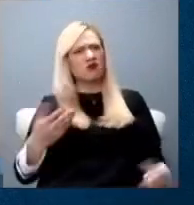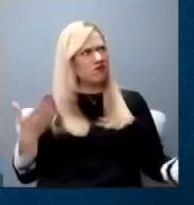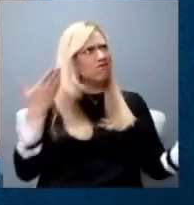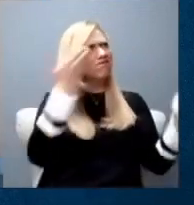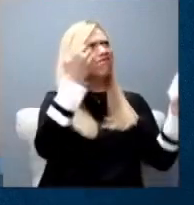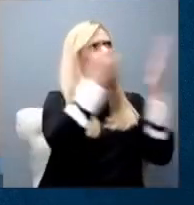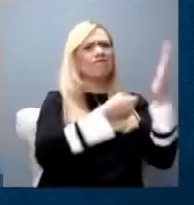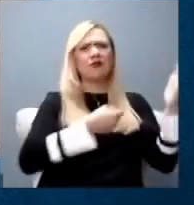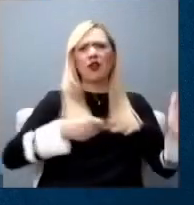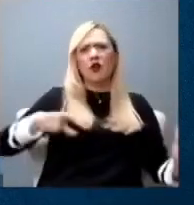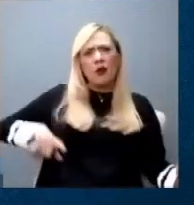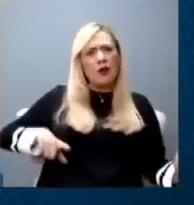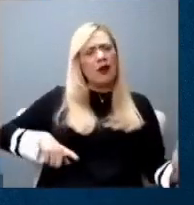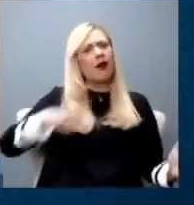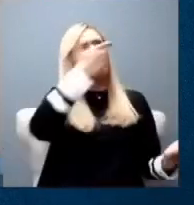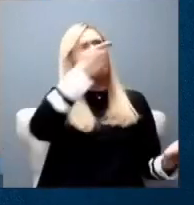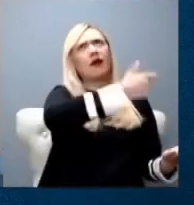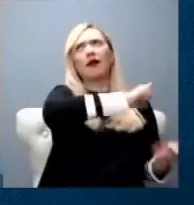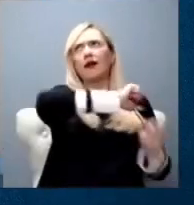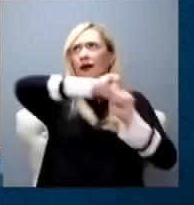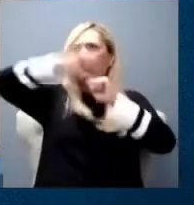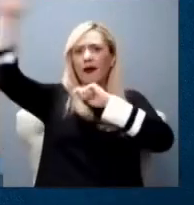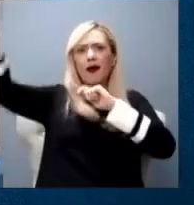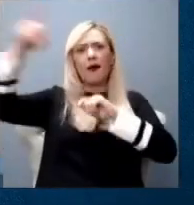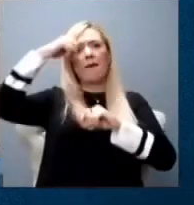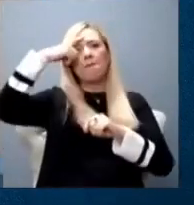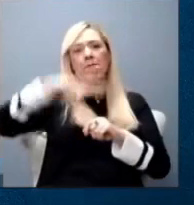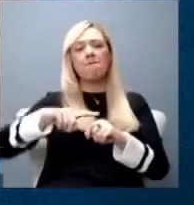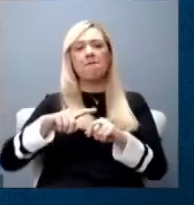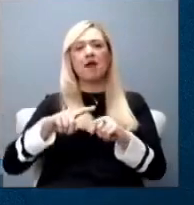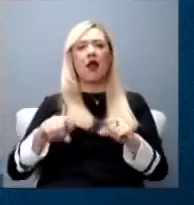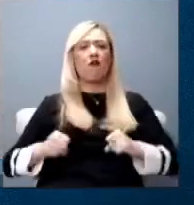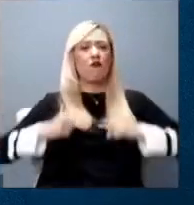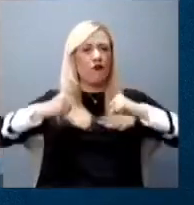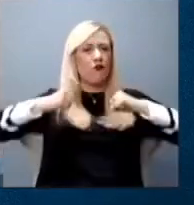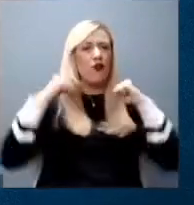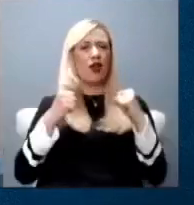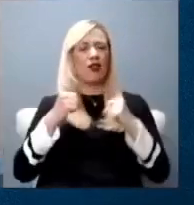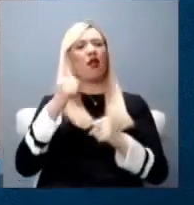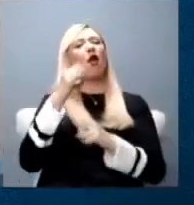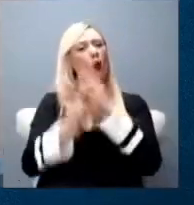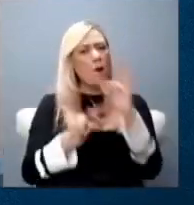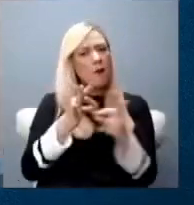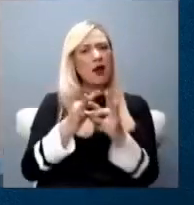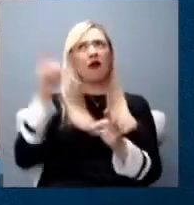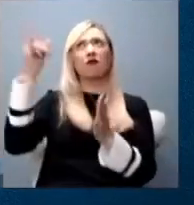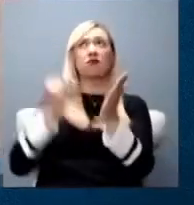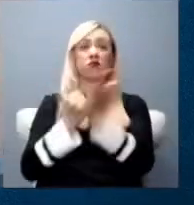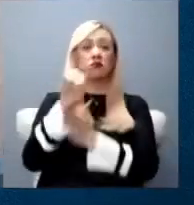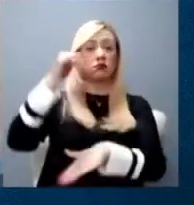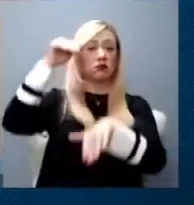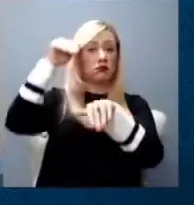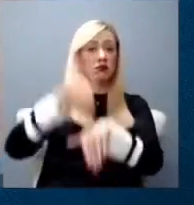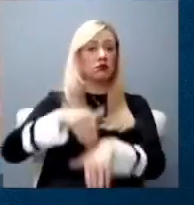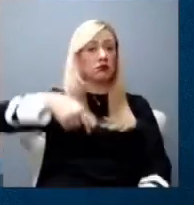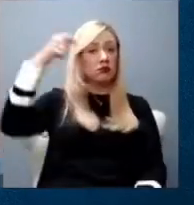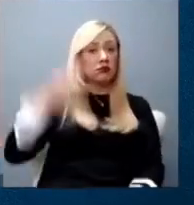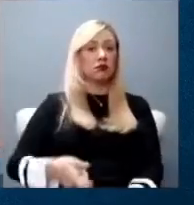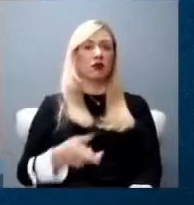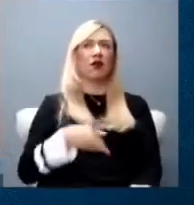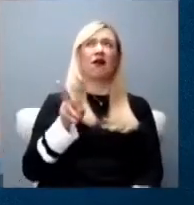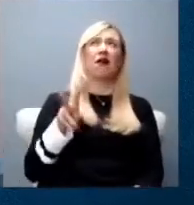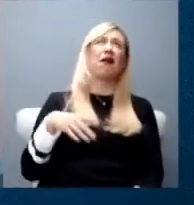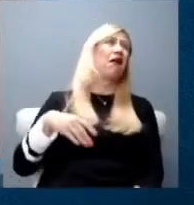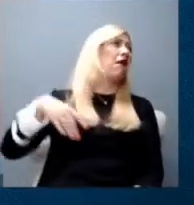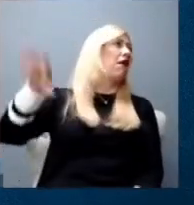aporte recursos para que el sistema sea fuerte, que cumpla con las decisiones. A veces pensamos que las decisiones de la Corte son decisiones muy lejanas, pero en